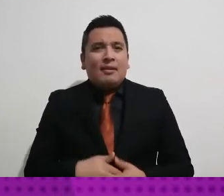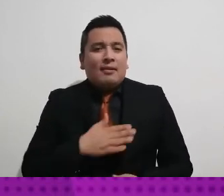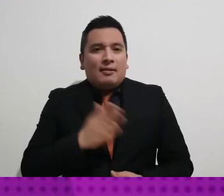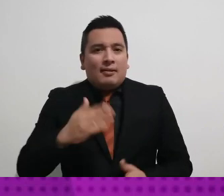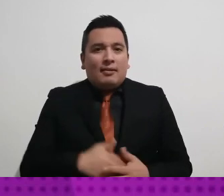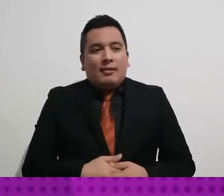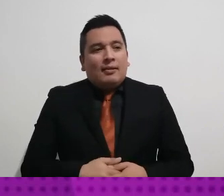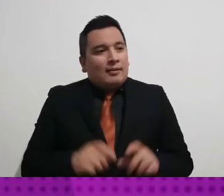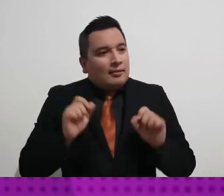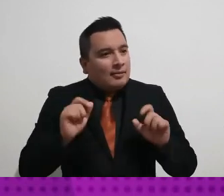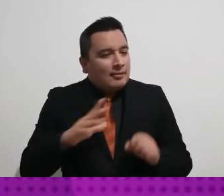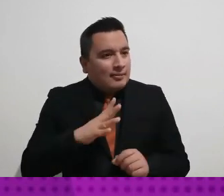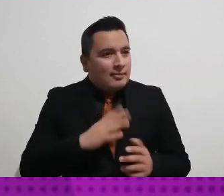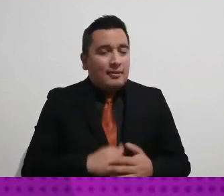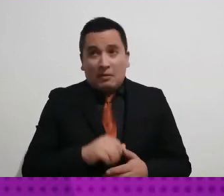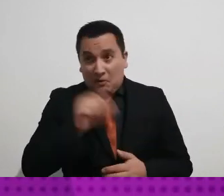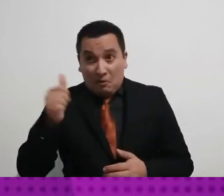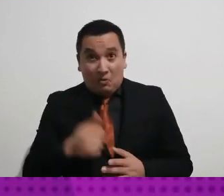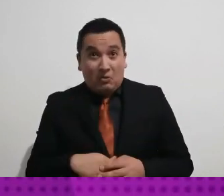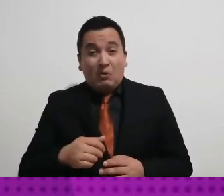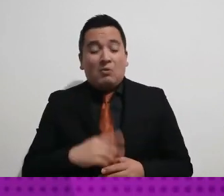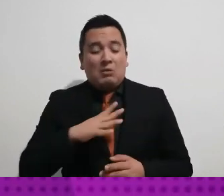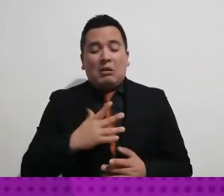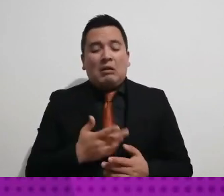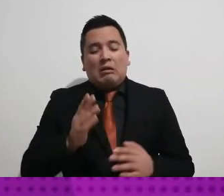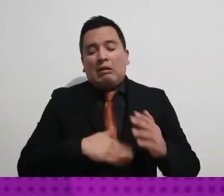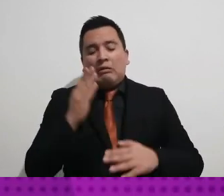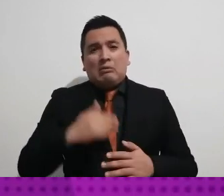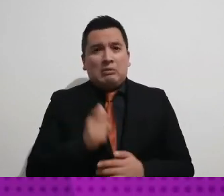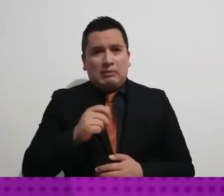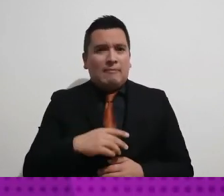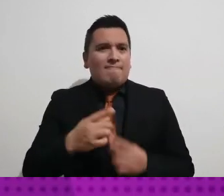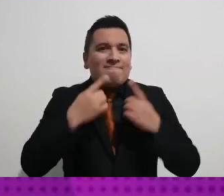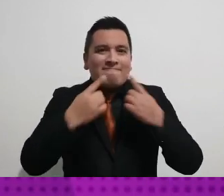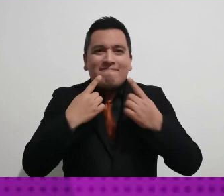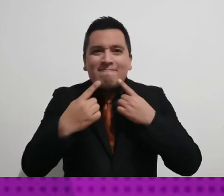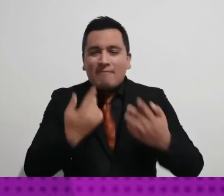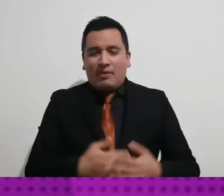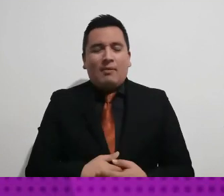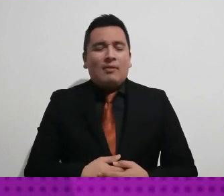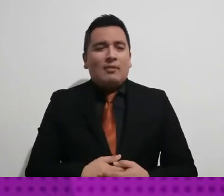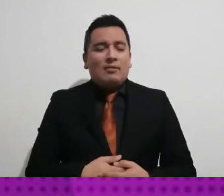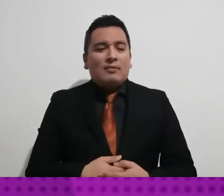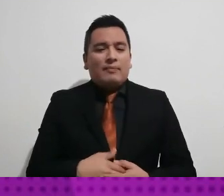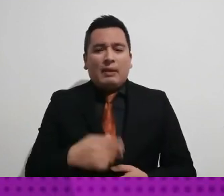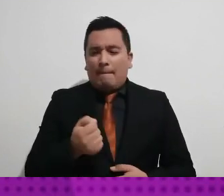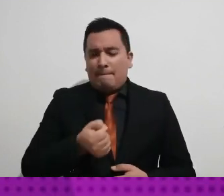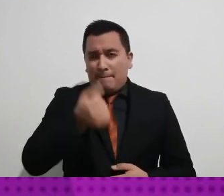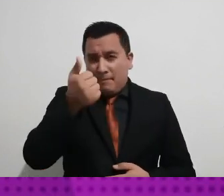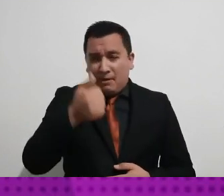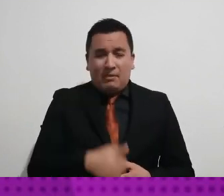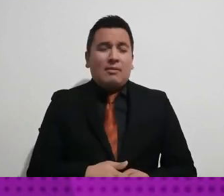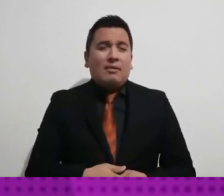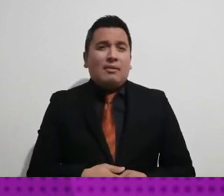sí, y bueno, también hubo por ahí otro programa que sabemos que tuvo mucho éxito, como fueron los debates. Por